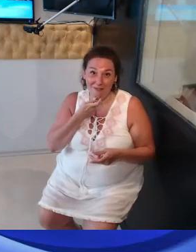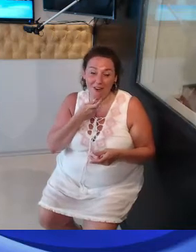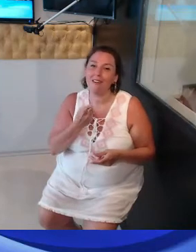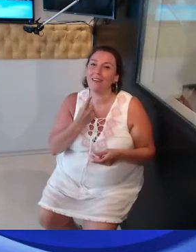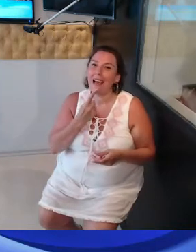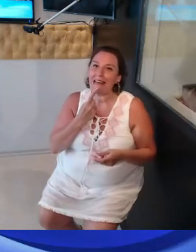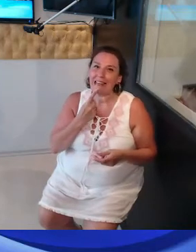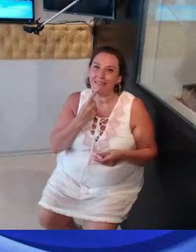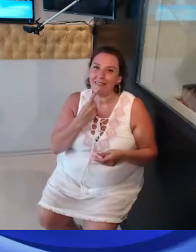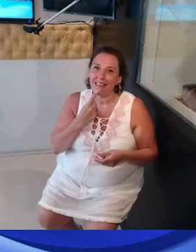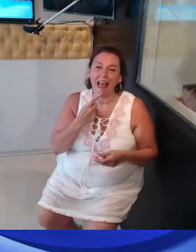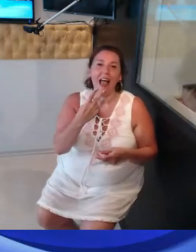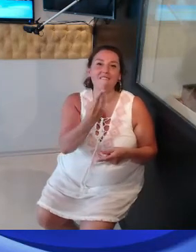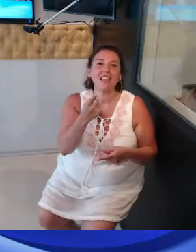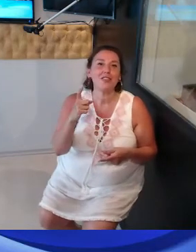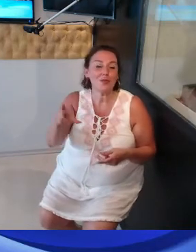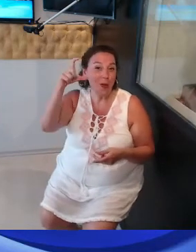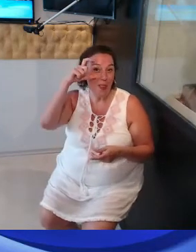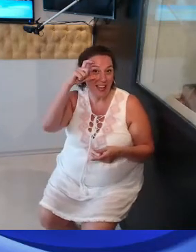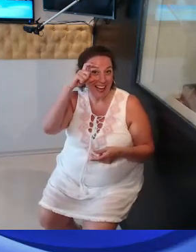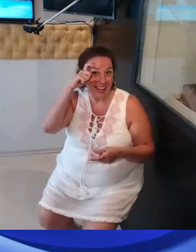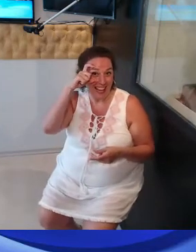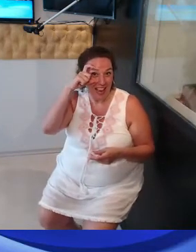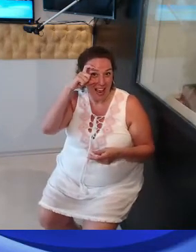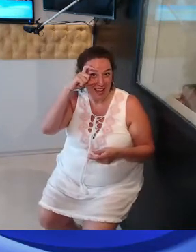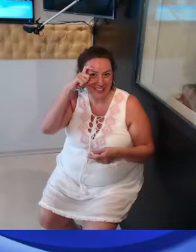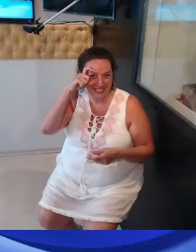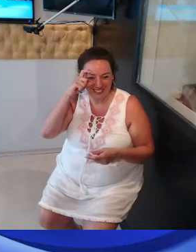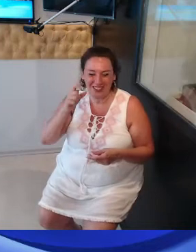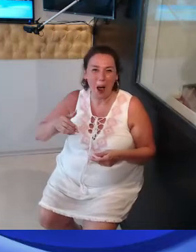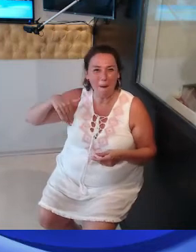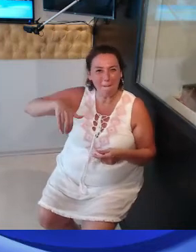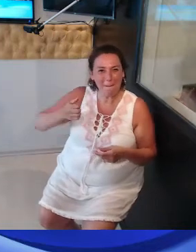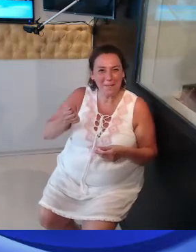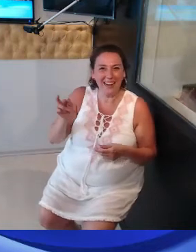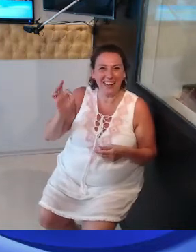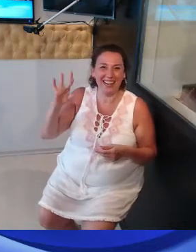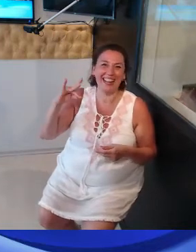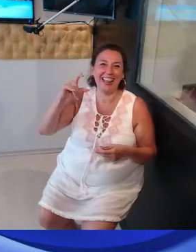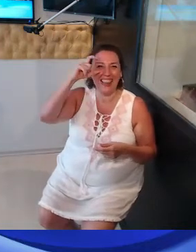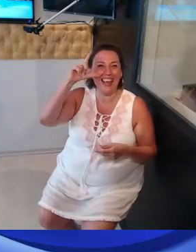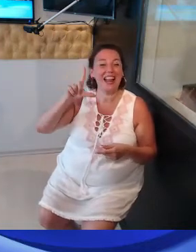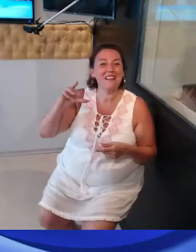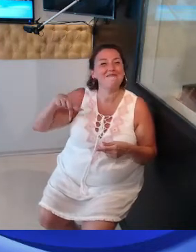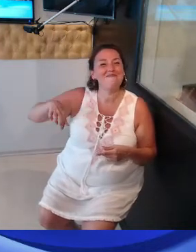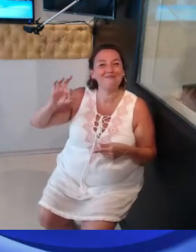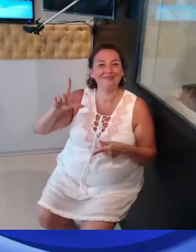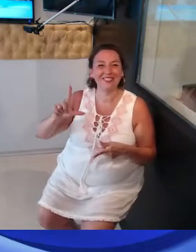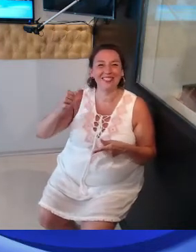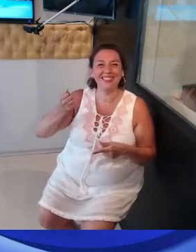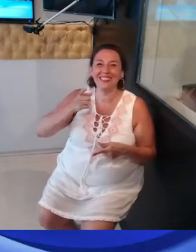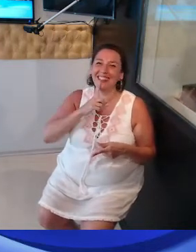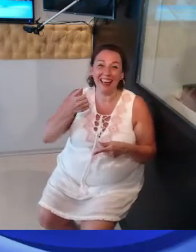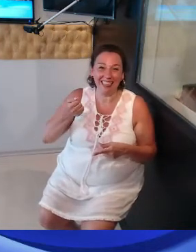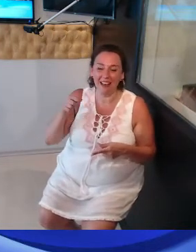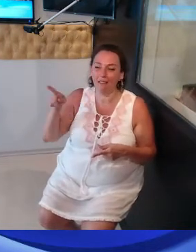del Plata. ¡A River! ¡Ah, ahora te acordás! ¡A River! ¡Ahora te acordás! ¡Me pones loco! Bueno, disculpame,